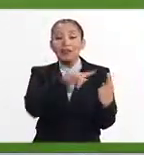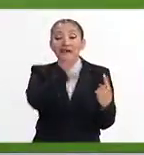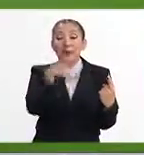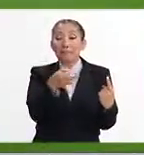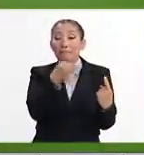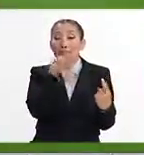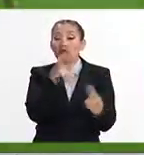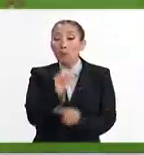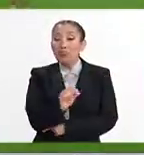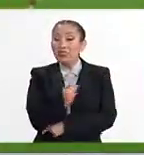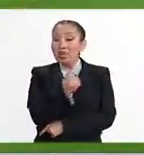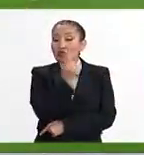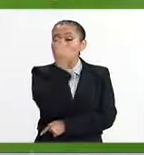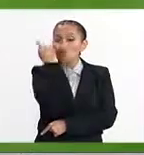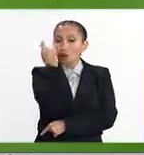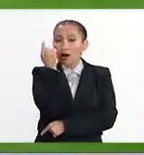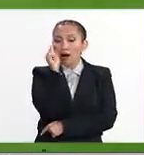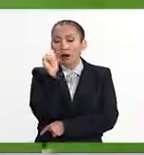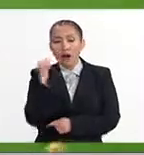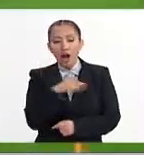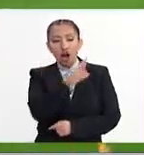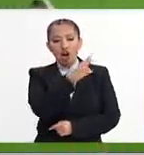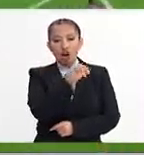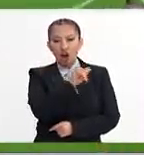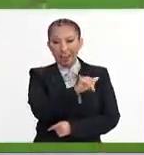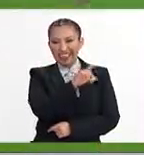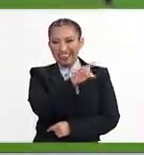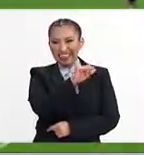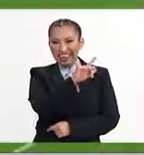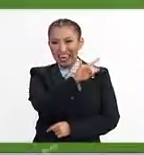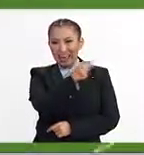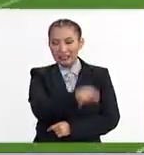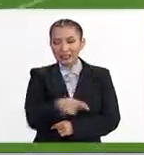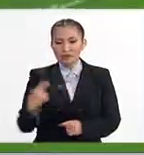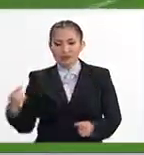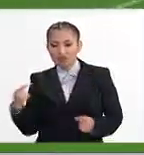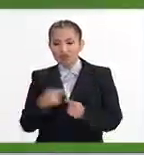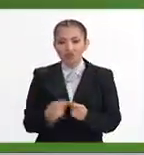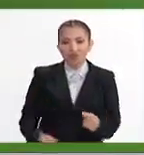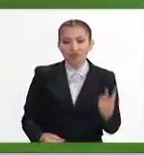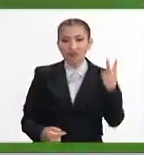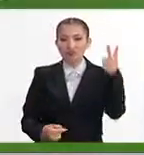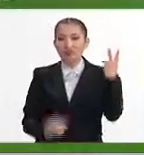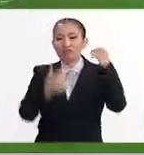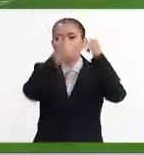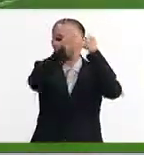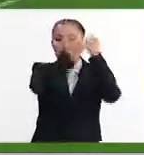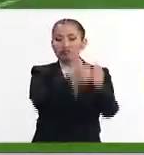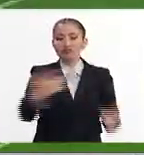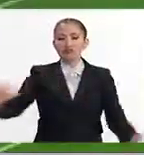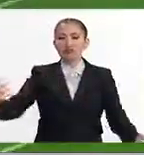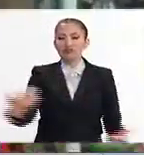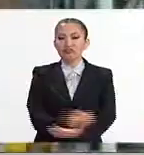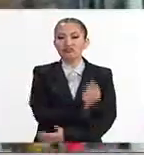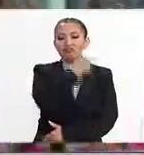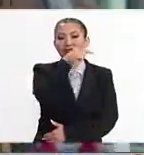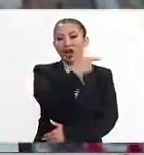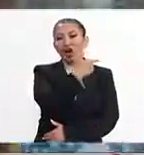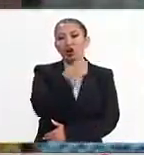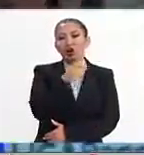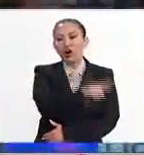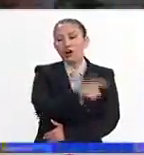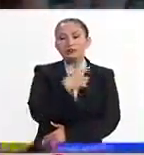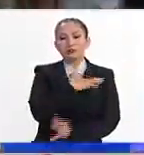minuto 91 aparecía Rui Díaz para marcar el gol de la permanencia, el gol de la victoria, el gol